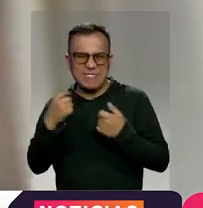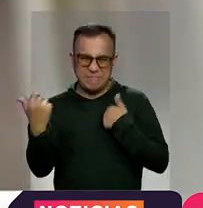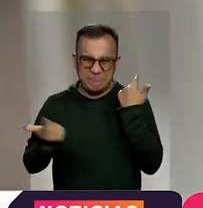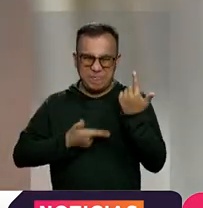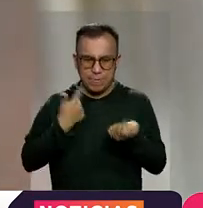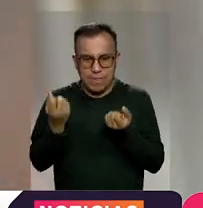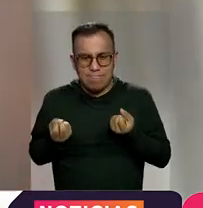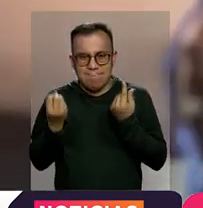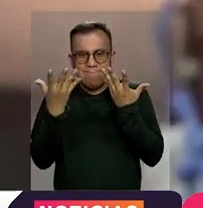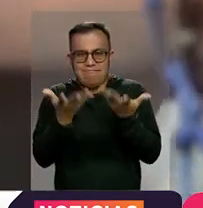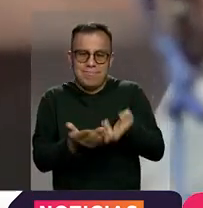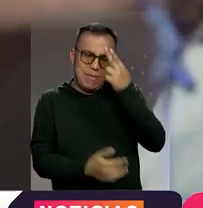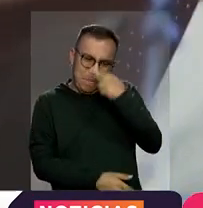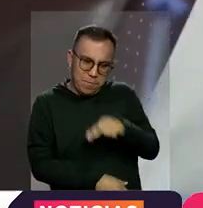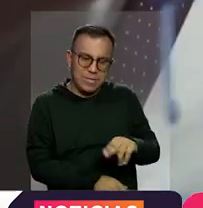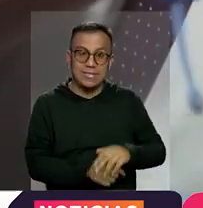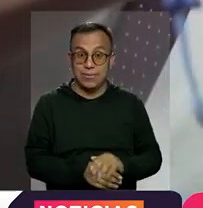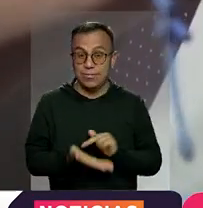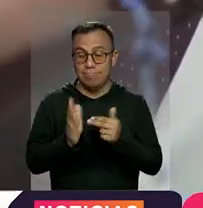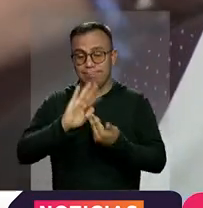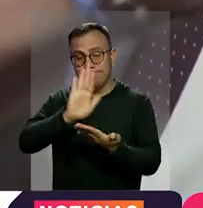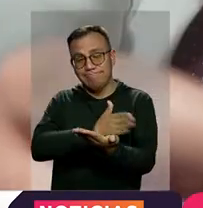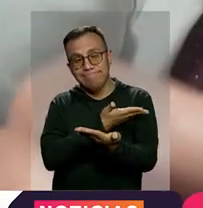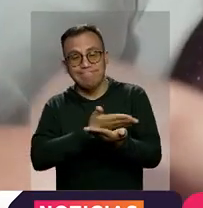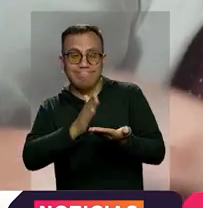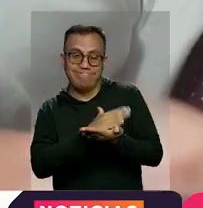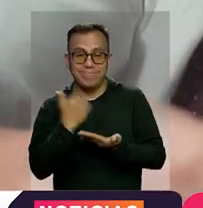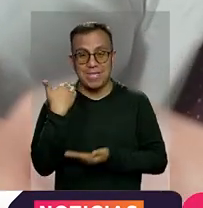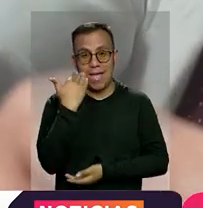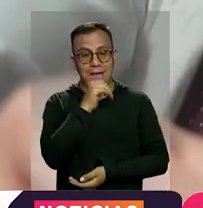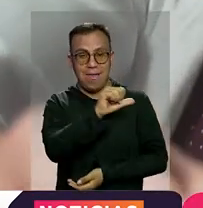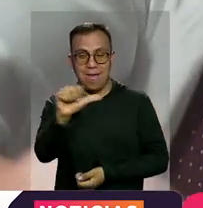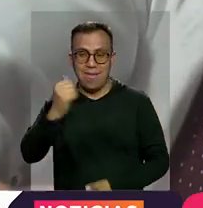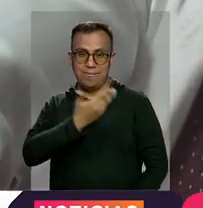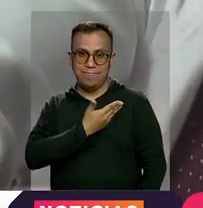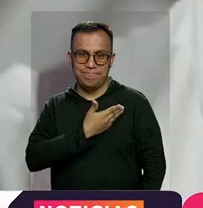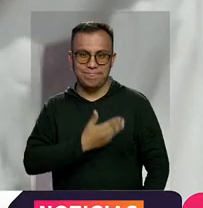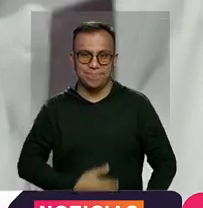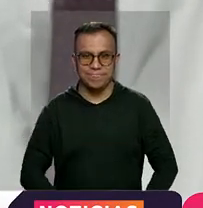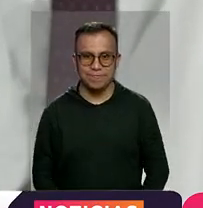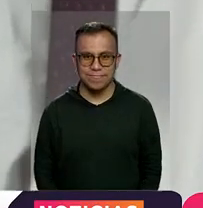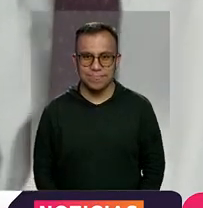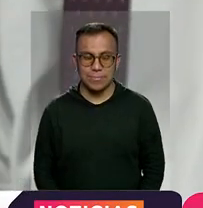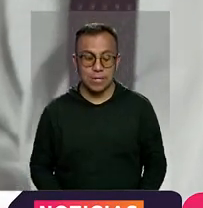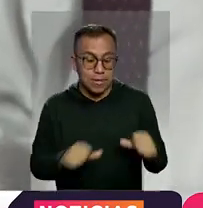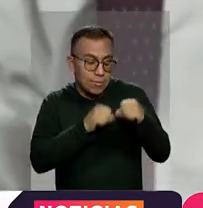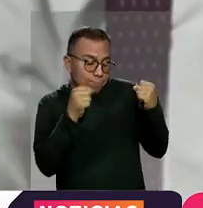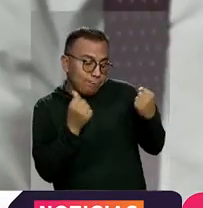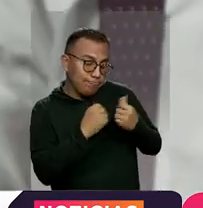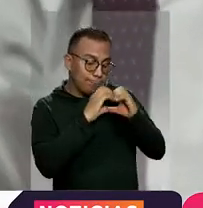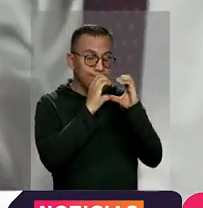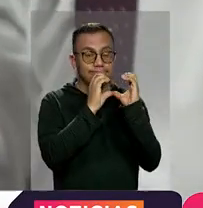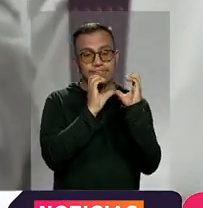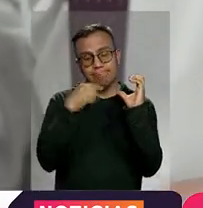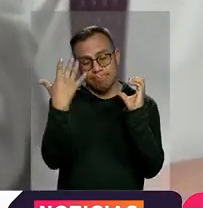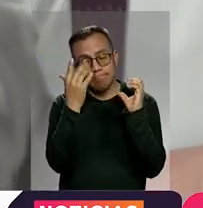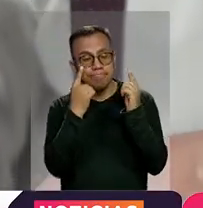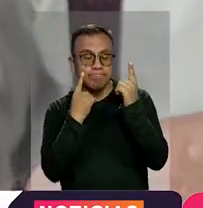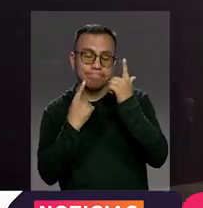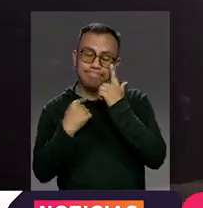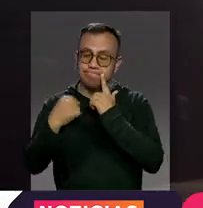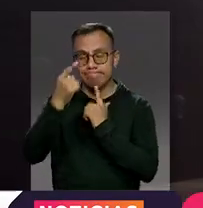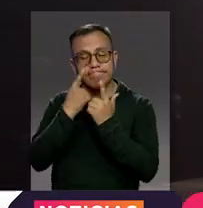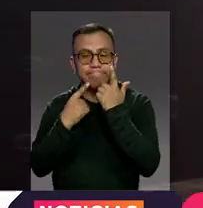dado la vida por sus hijos. Una canción para todas las madres del mundo. Un corazón roto que llora